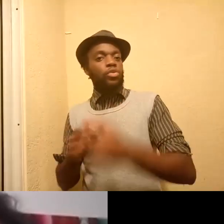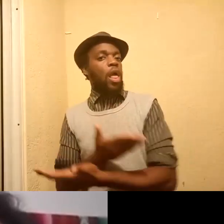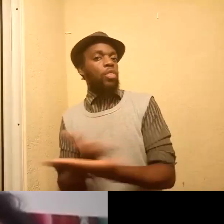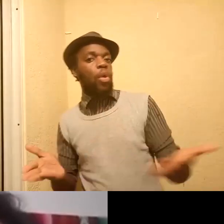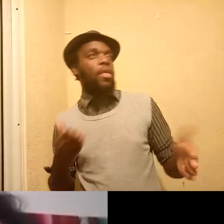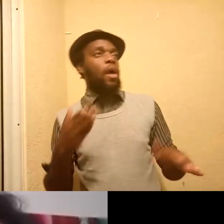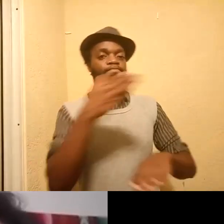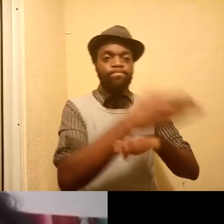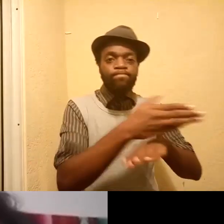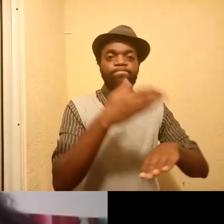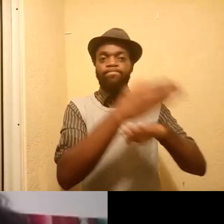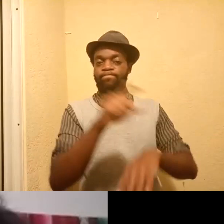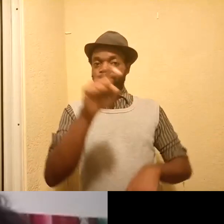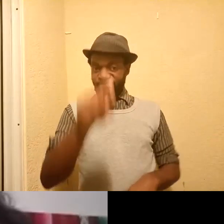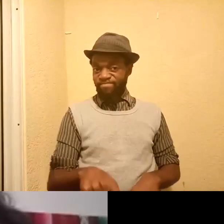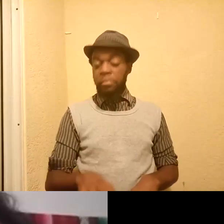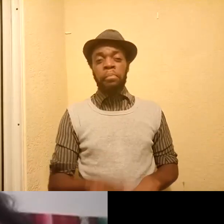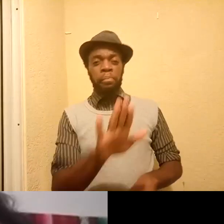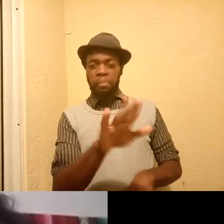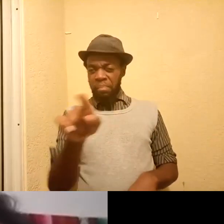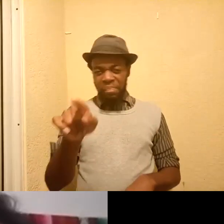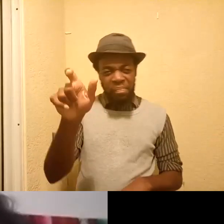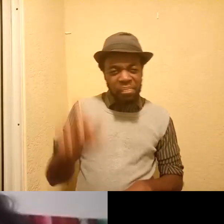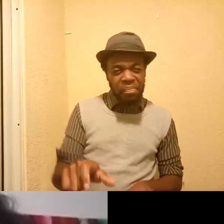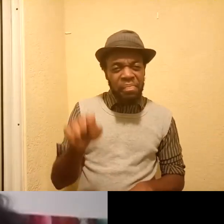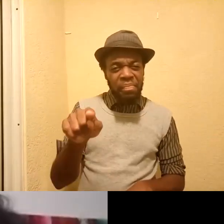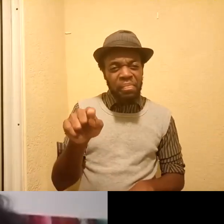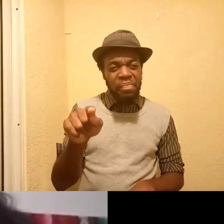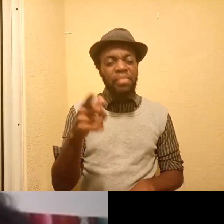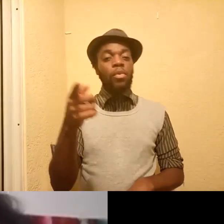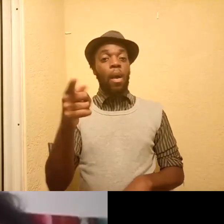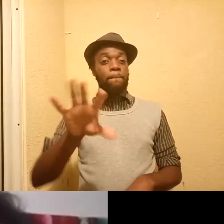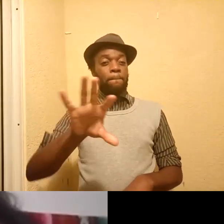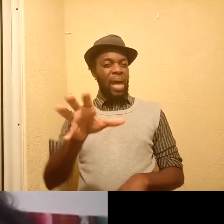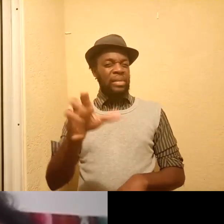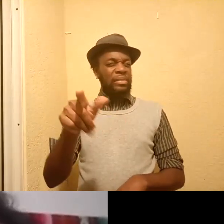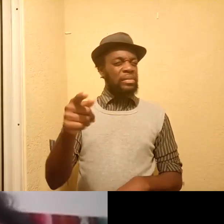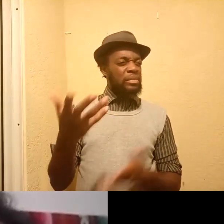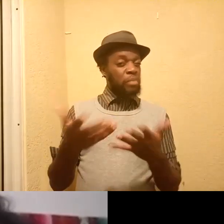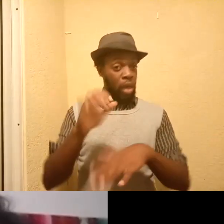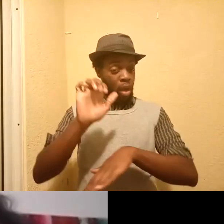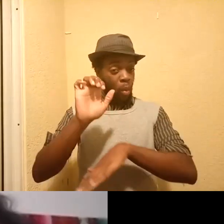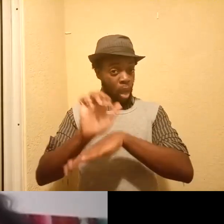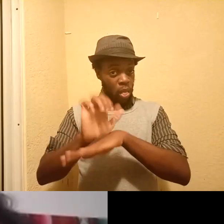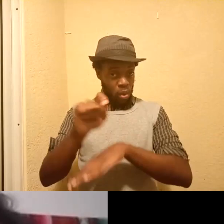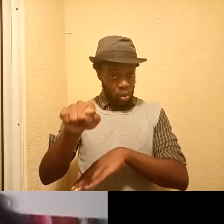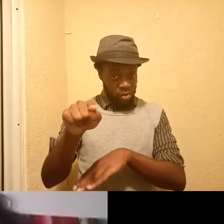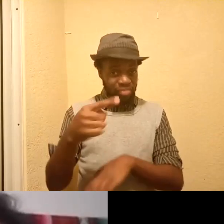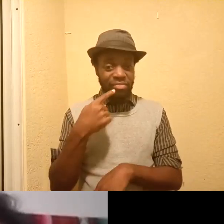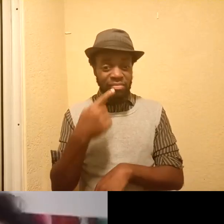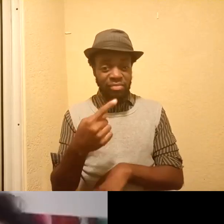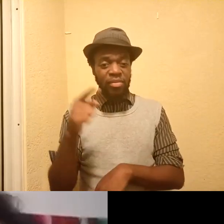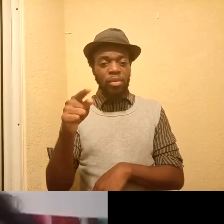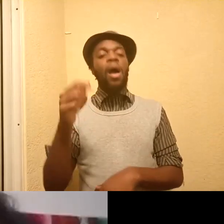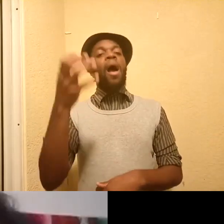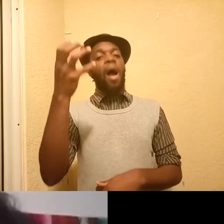que de uno de los estudiantes que a nivel de un país, si no recuerdo mal, Ecuador, existe una